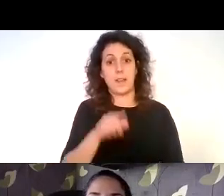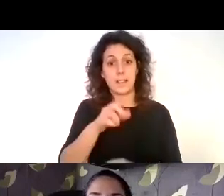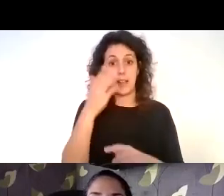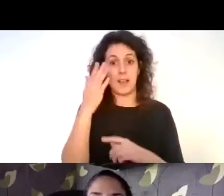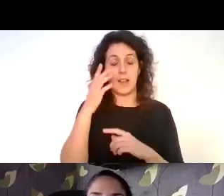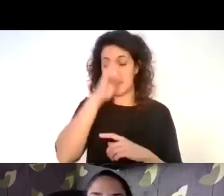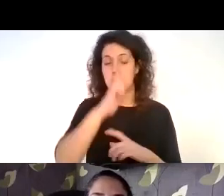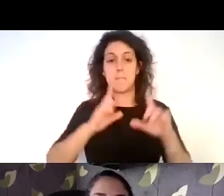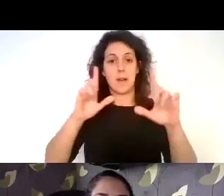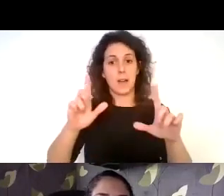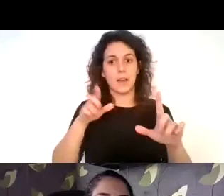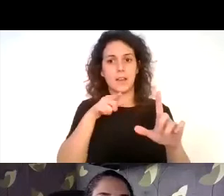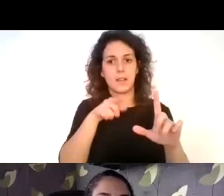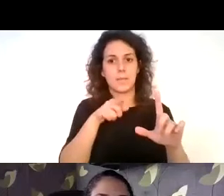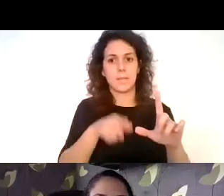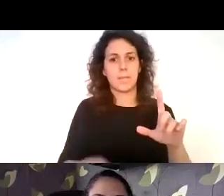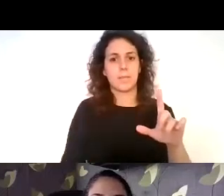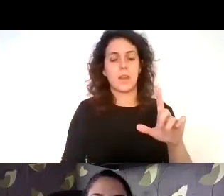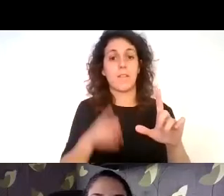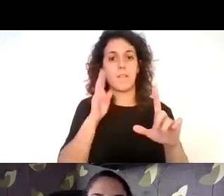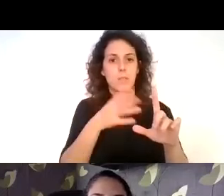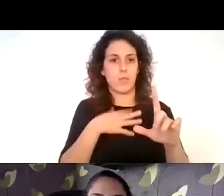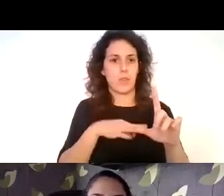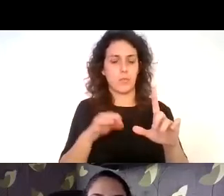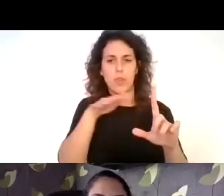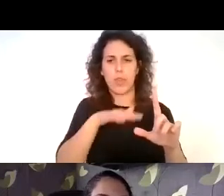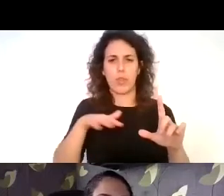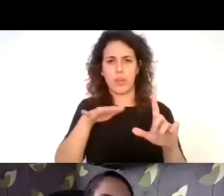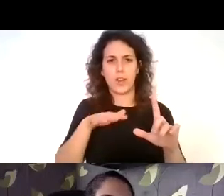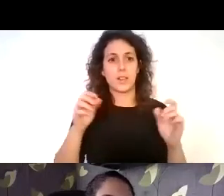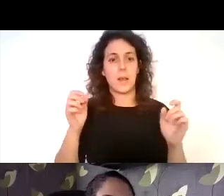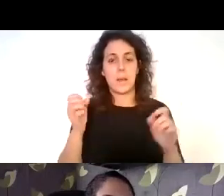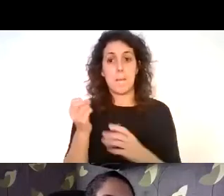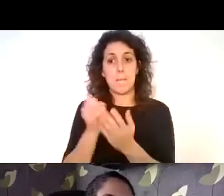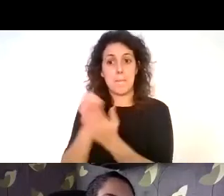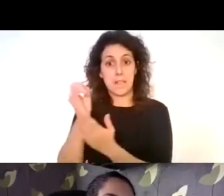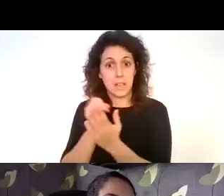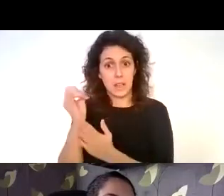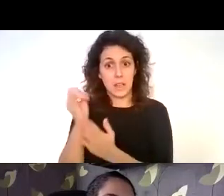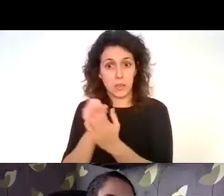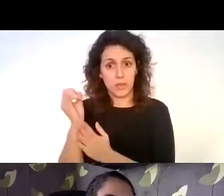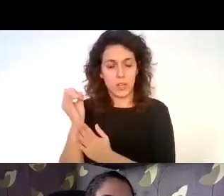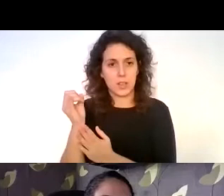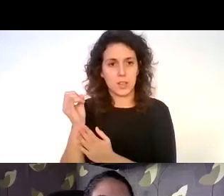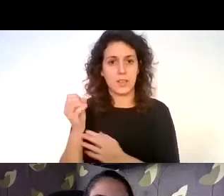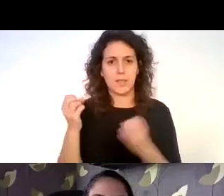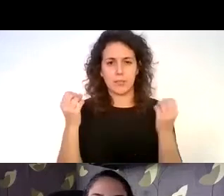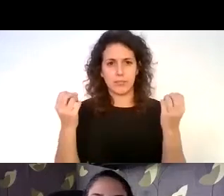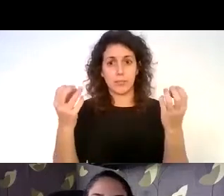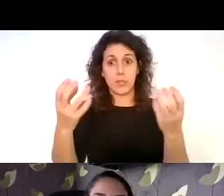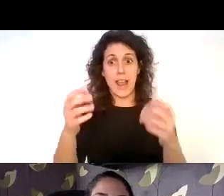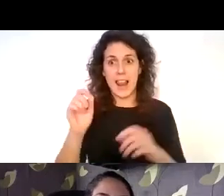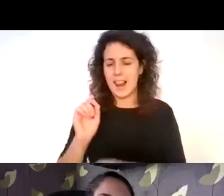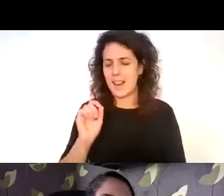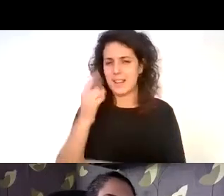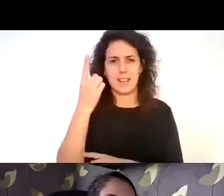nosotros podemos observar estas son las plantaciones de cultivo de maracuyá. Esta es la más grande de Centroamérica